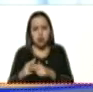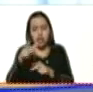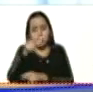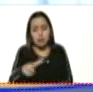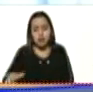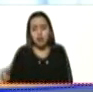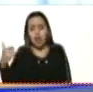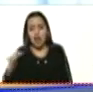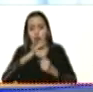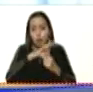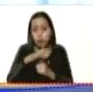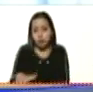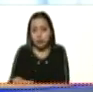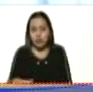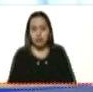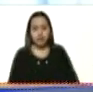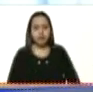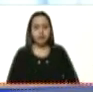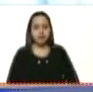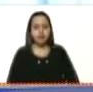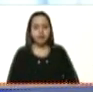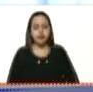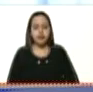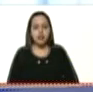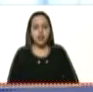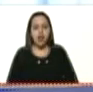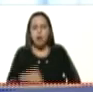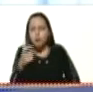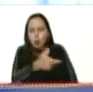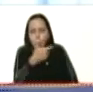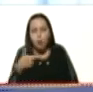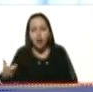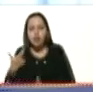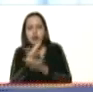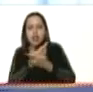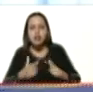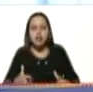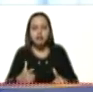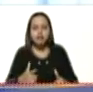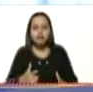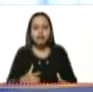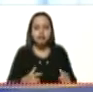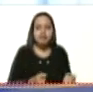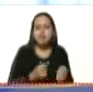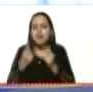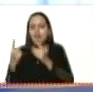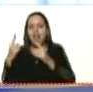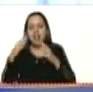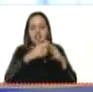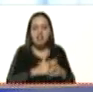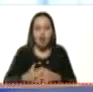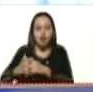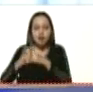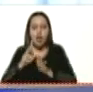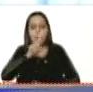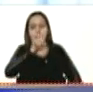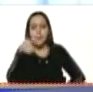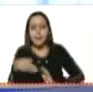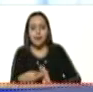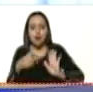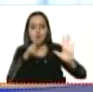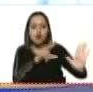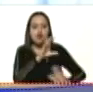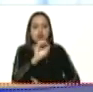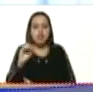oprimidos. Incansable adalid de la emancipación, viaja a Estados Unidos y en 1800 participa activamente